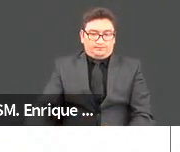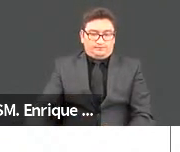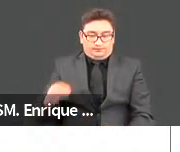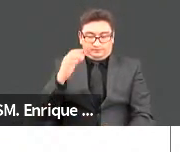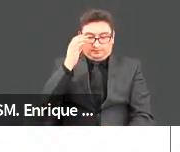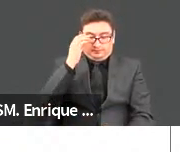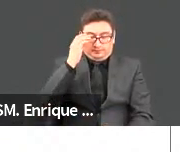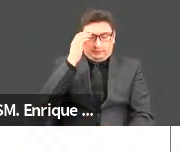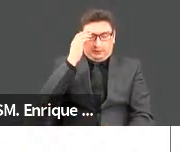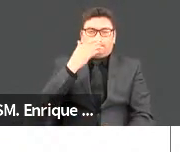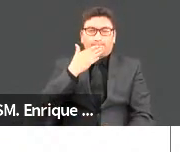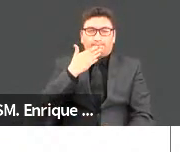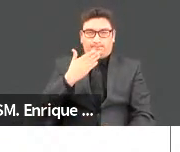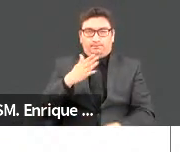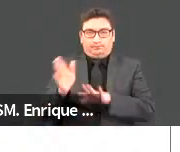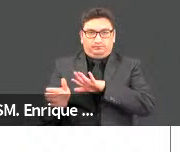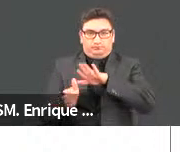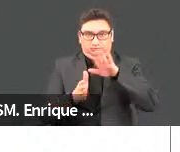Bien, continuando,